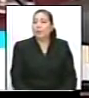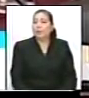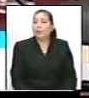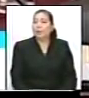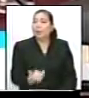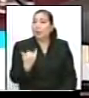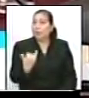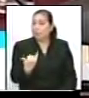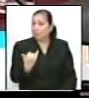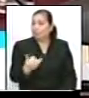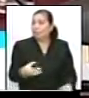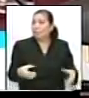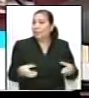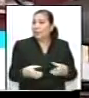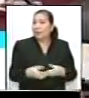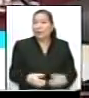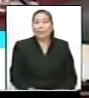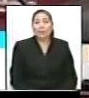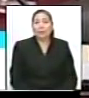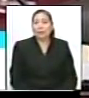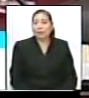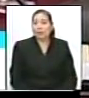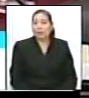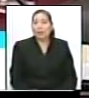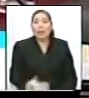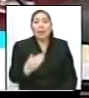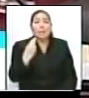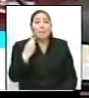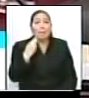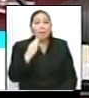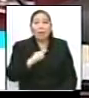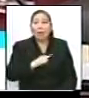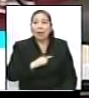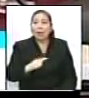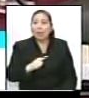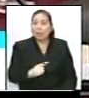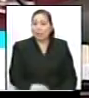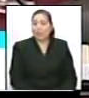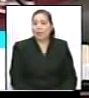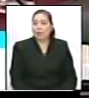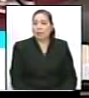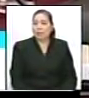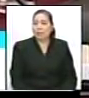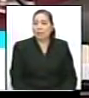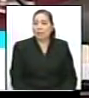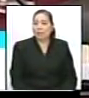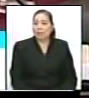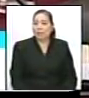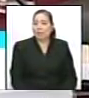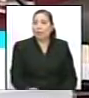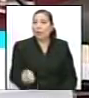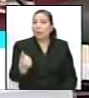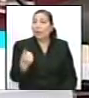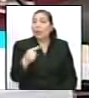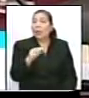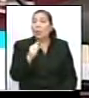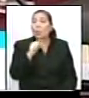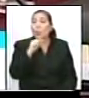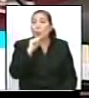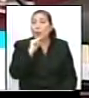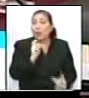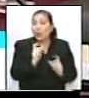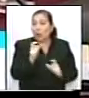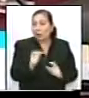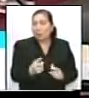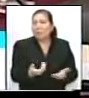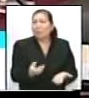esta comisión que es la madre del jefe de campaña de la accesitaria.